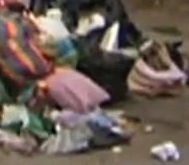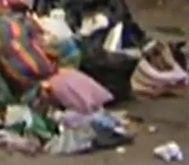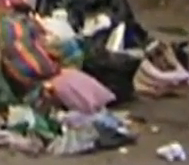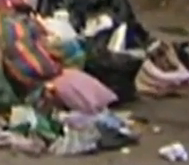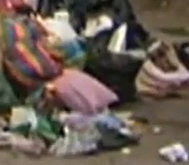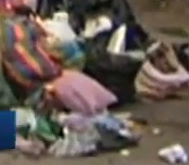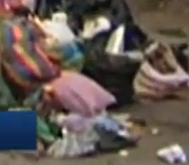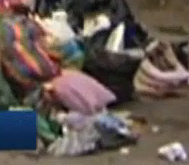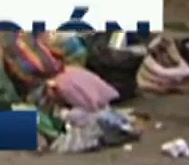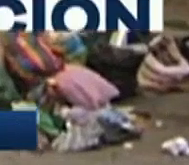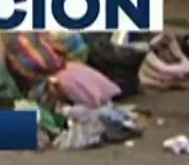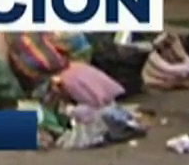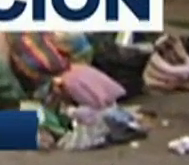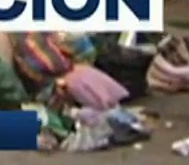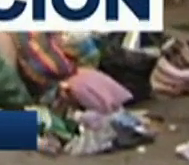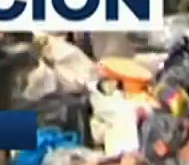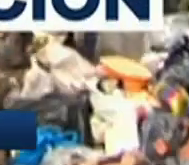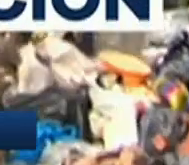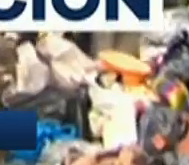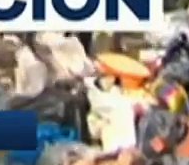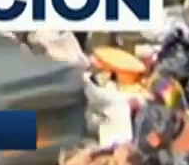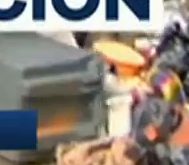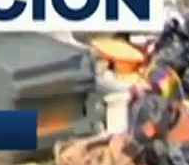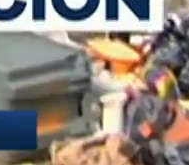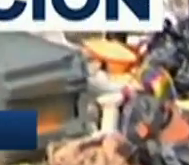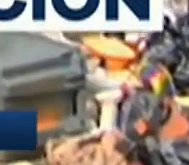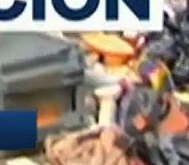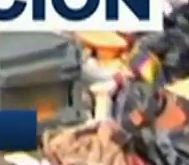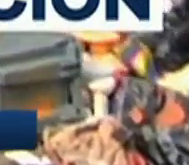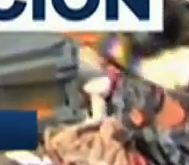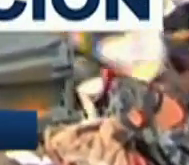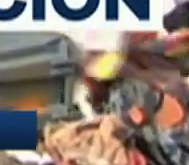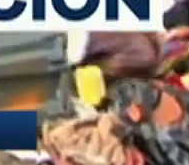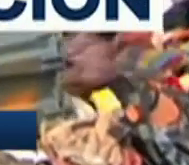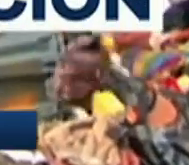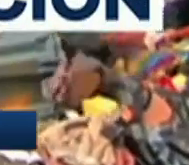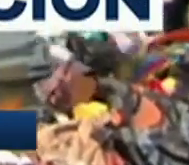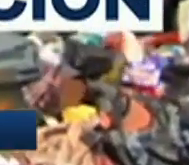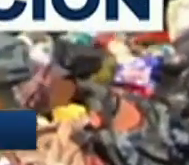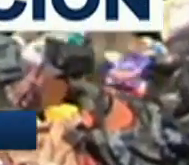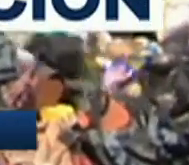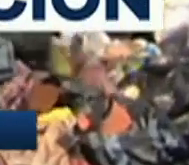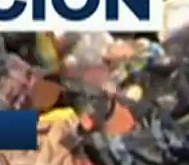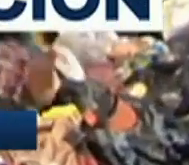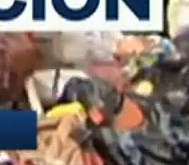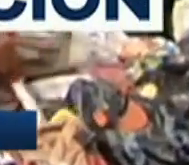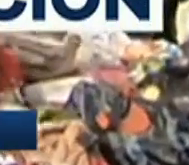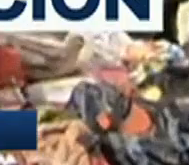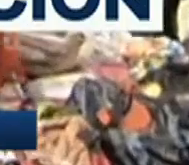Moradores de un populoso sector se quejan de la falta de recolección de basura.